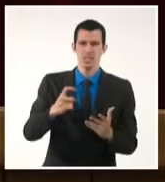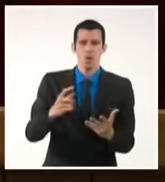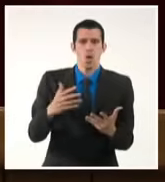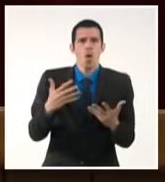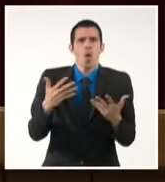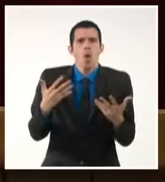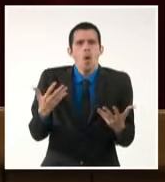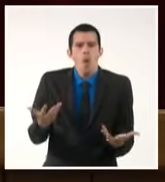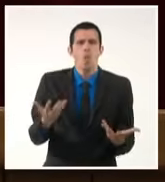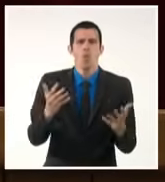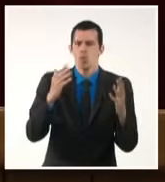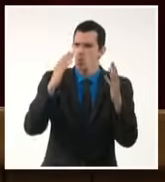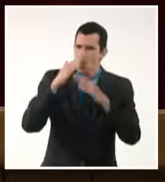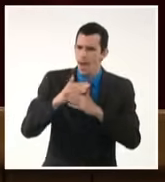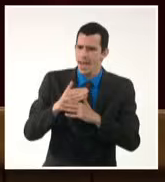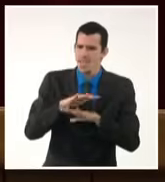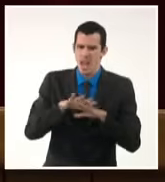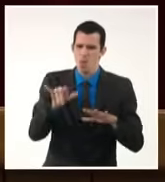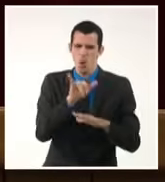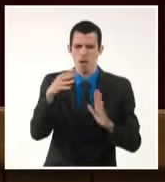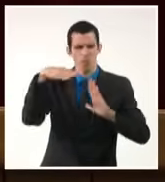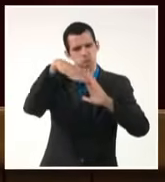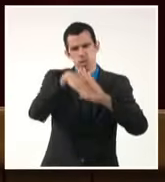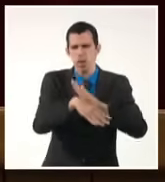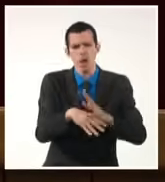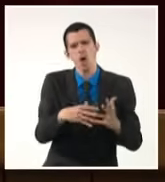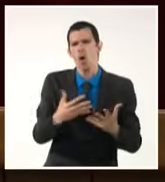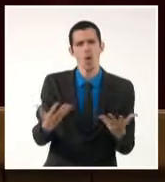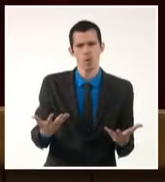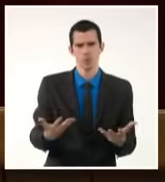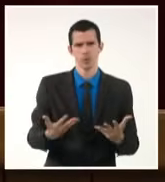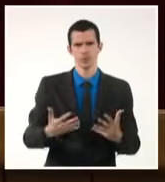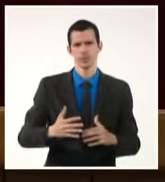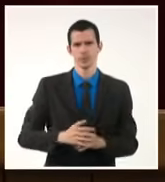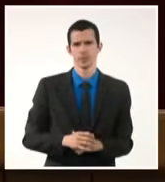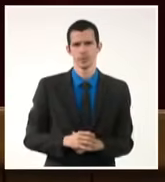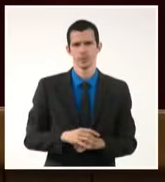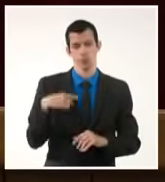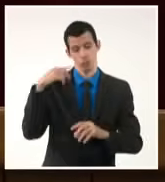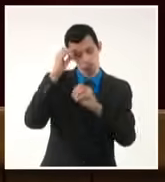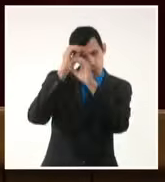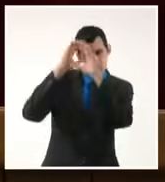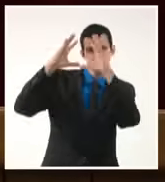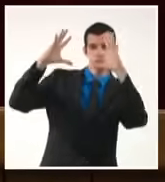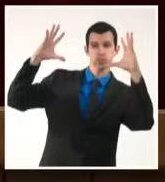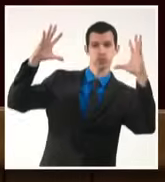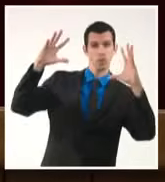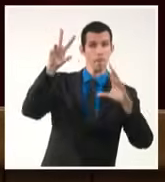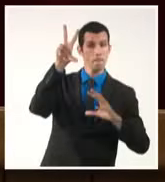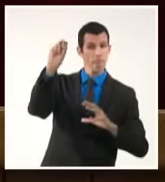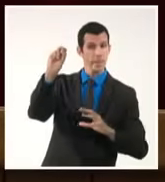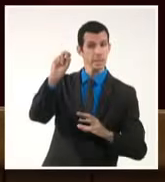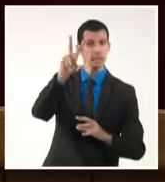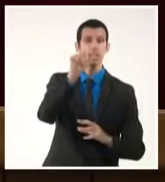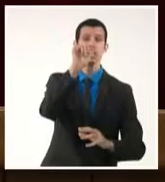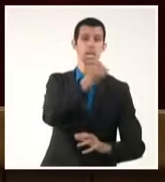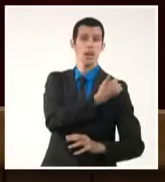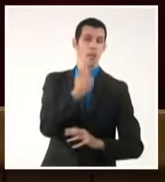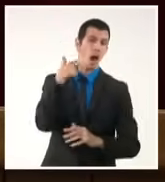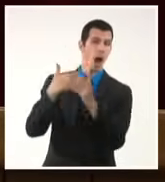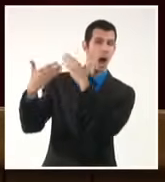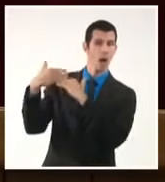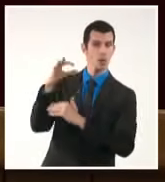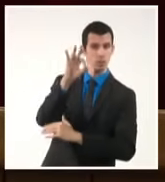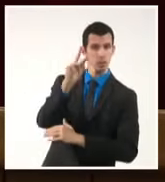un mundo mejor posible. Dijo Fidel el 20 de diciembre de 1982, y cito: a